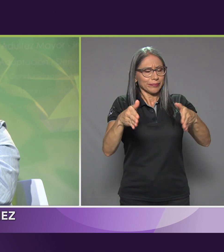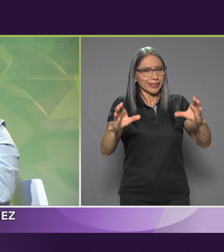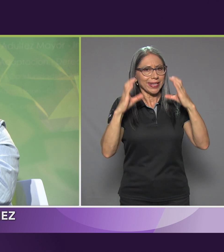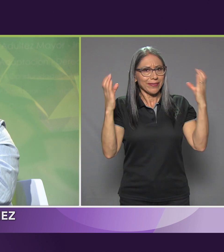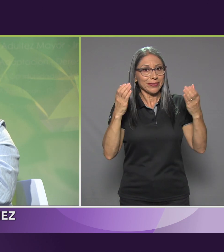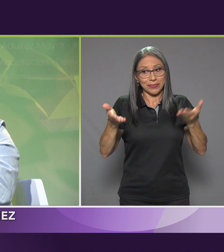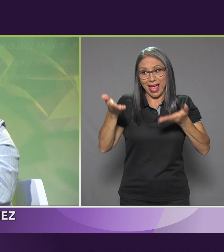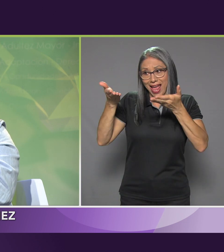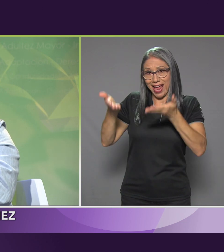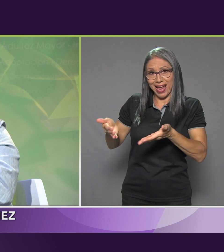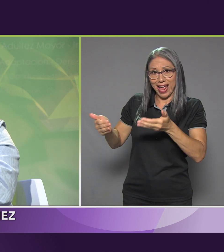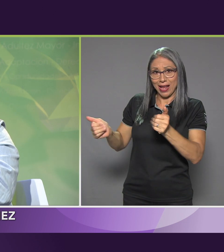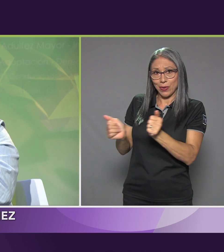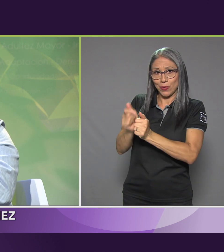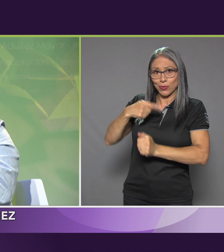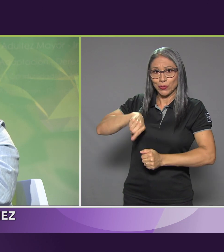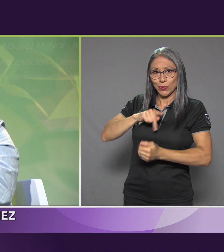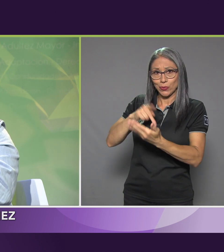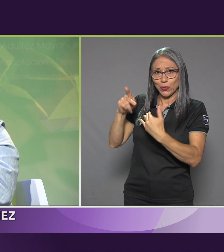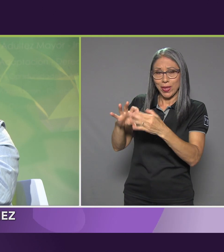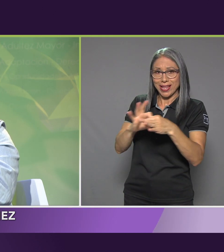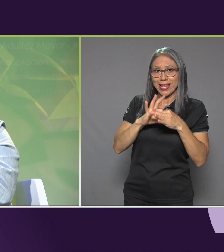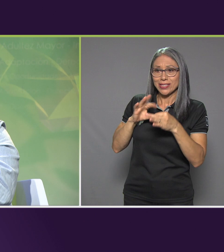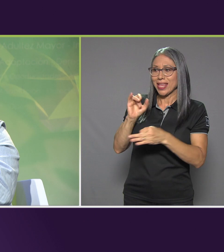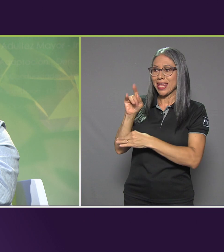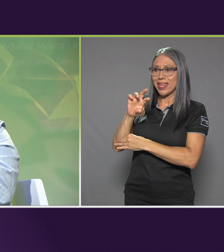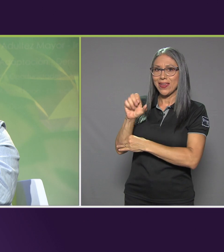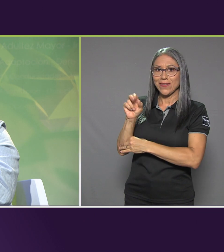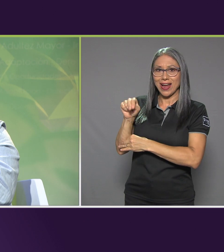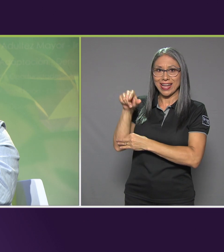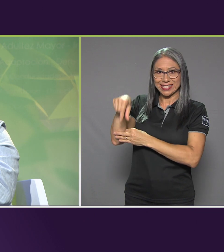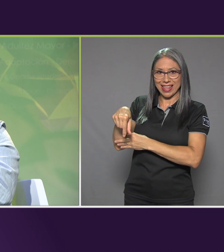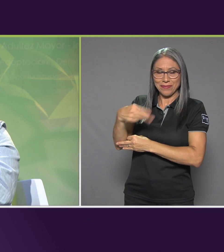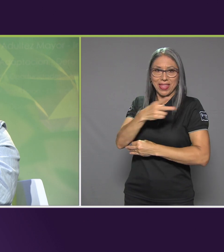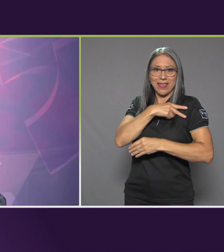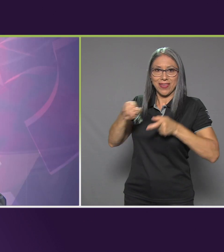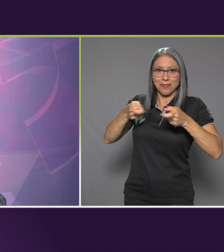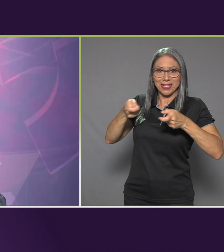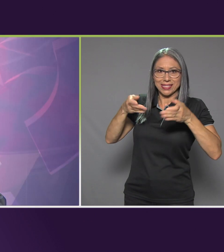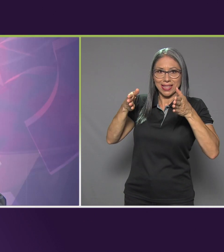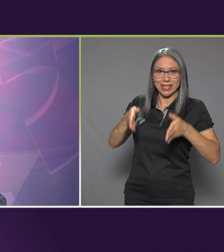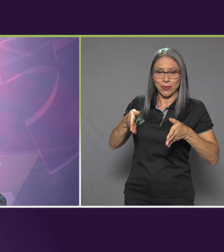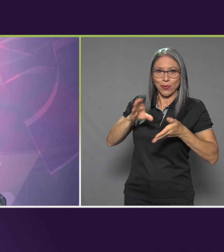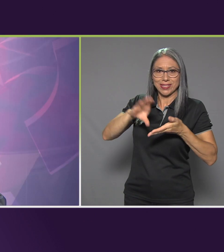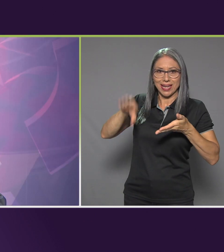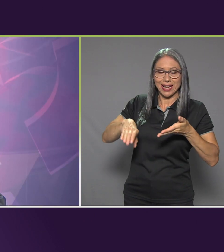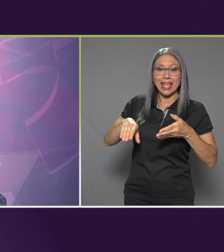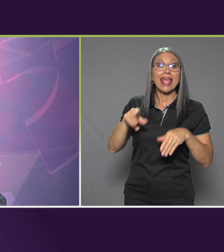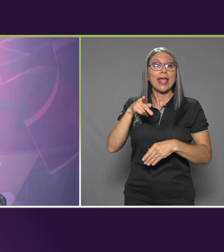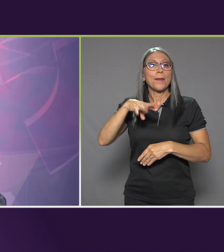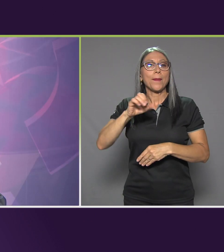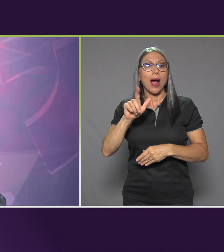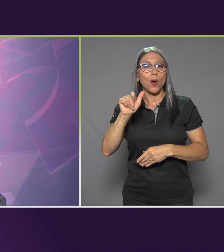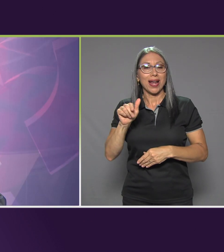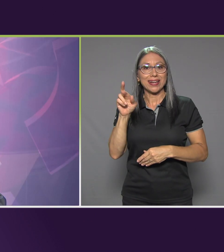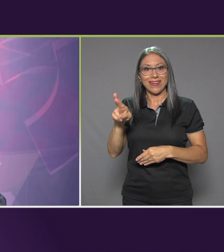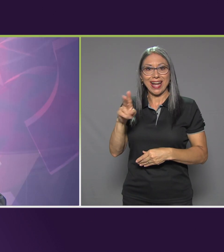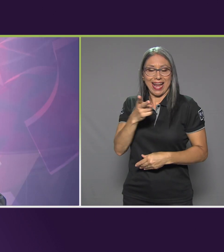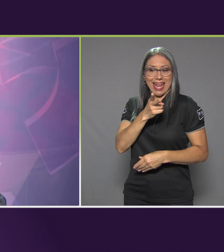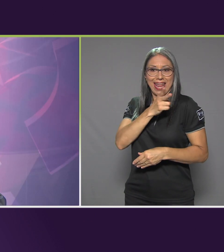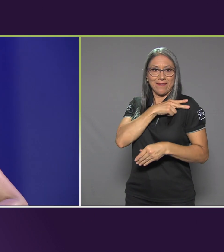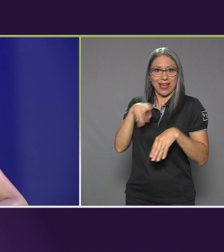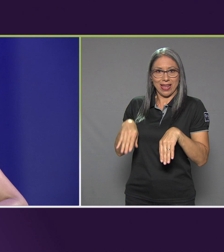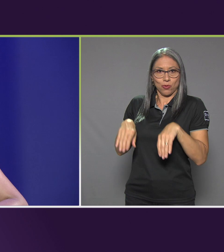conmemoración. Nos acompañan acá en el estudio de Nexos Iván Quesada, jefe administrativo del CENAREC, y Paola Rivera, directora ejecutiva de la